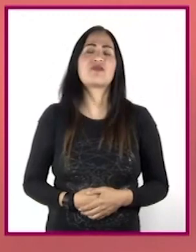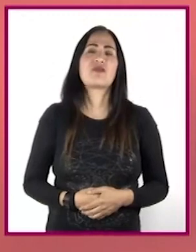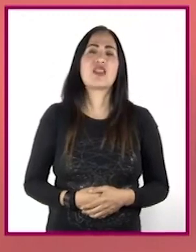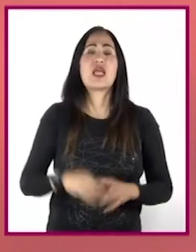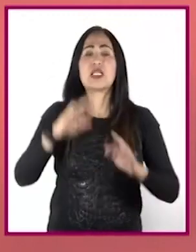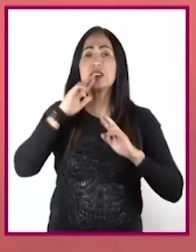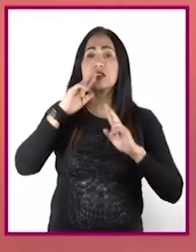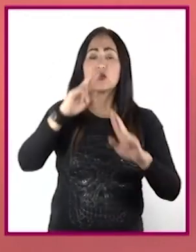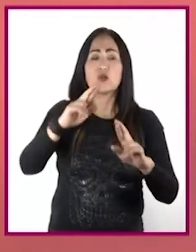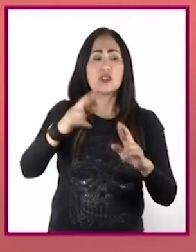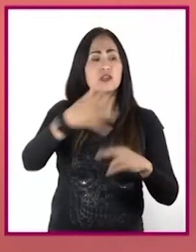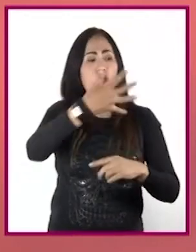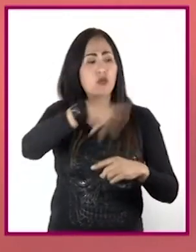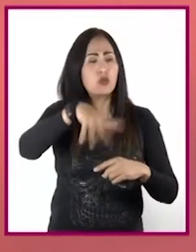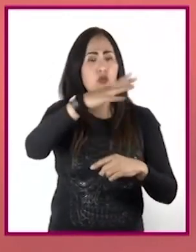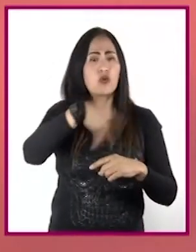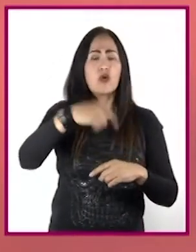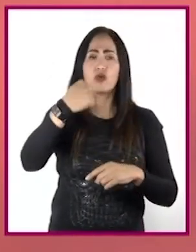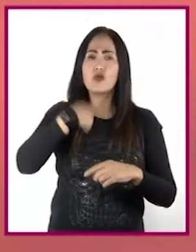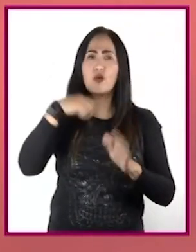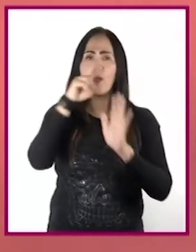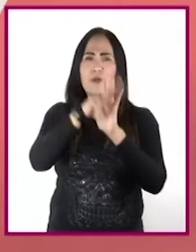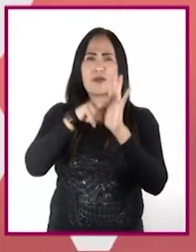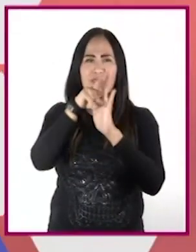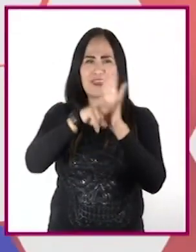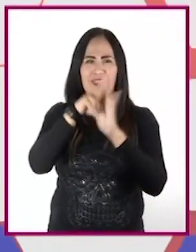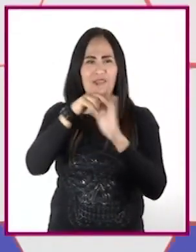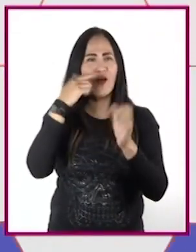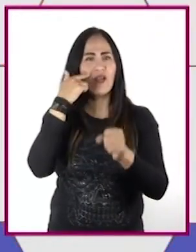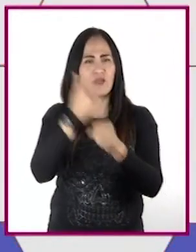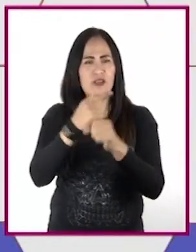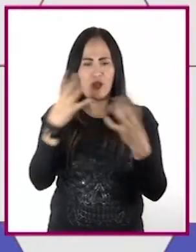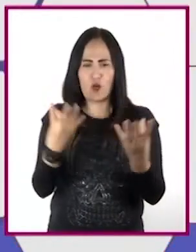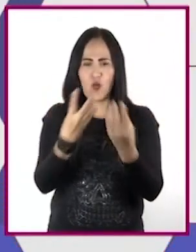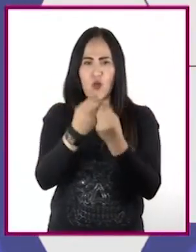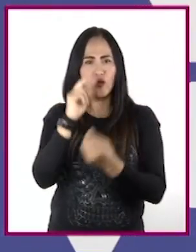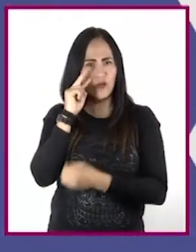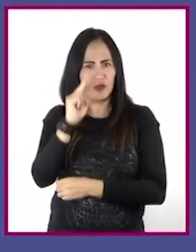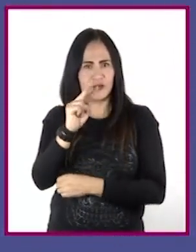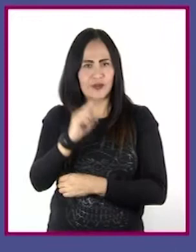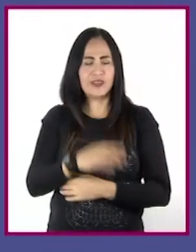esas respuestas encontré este video que quiero que veamos juntos.